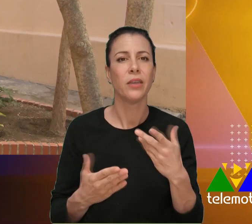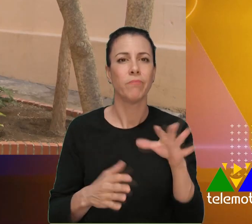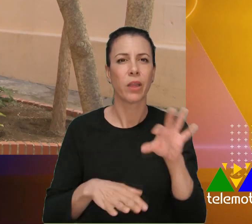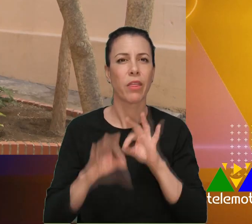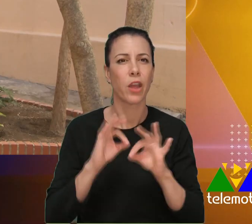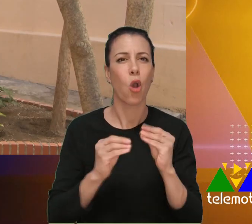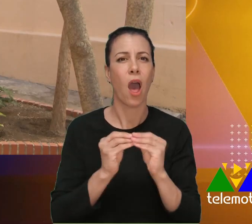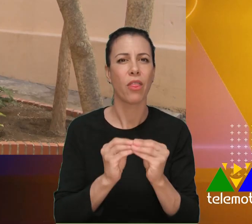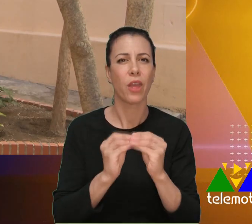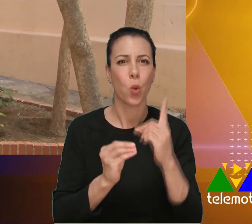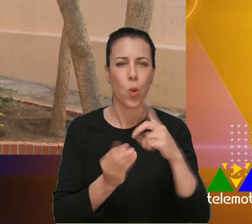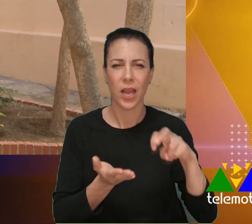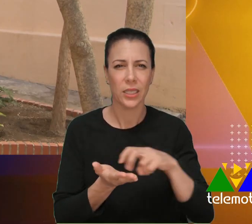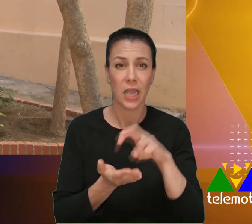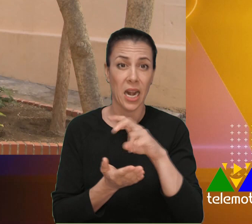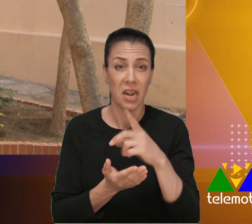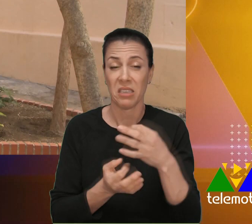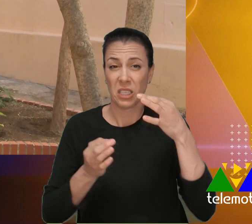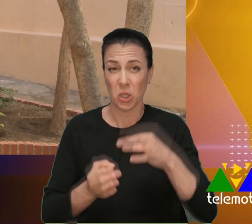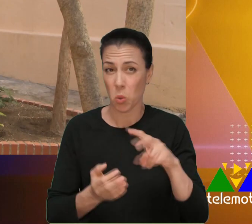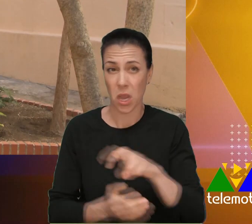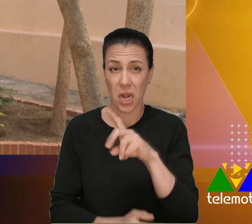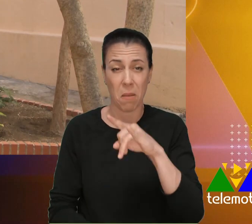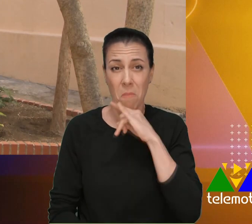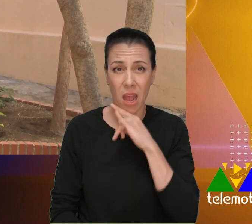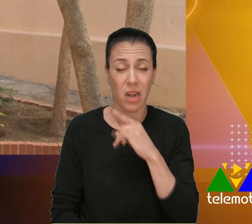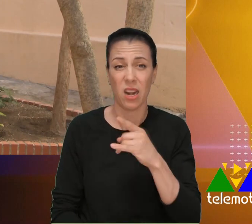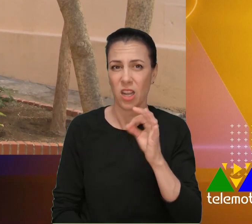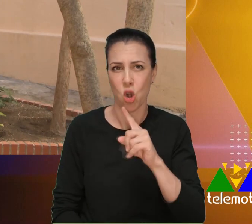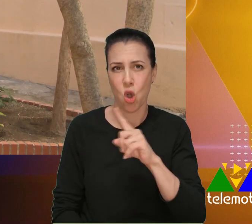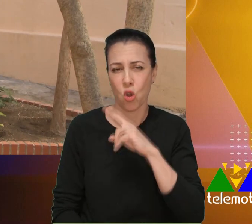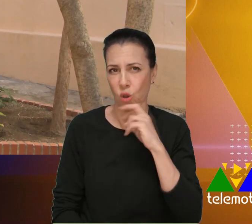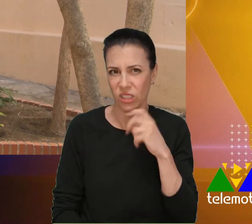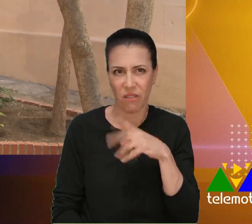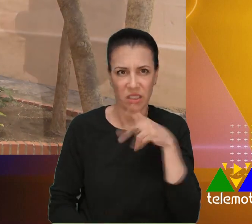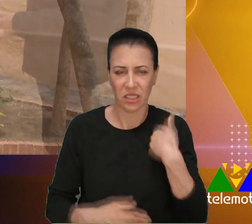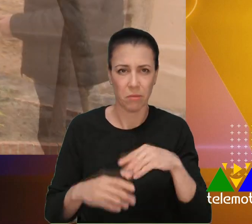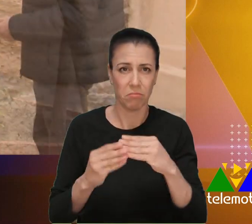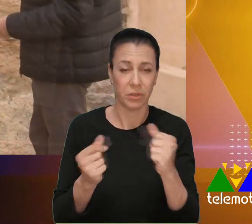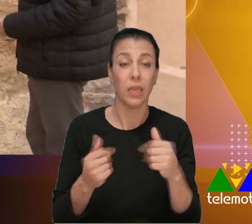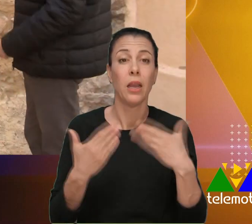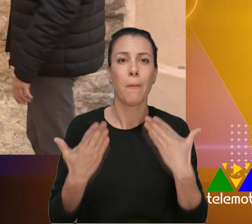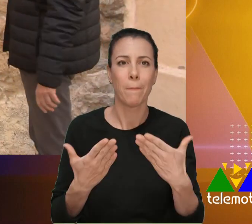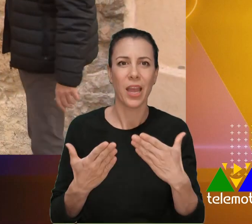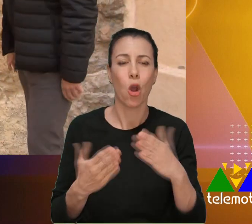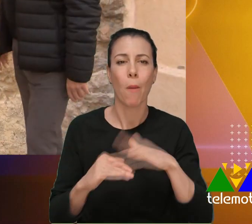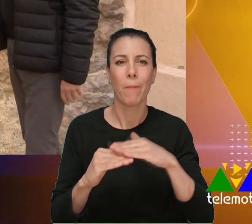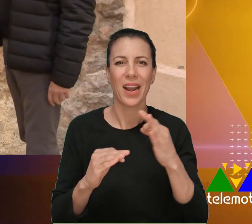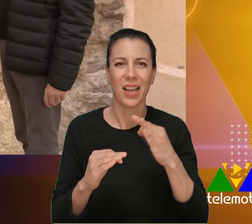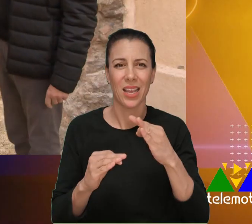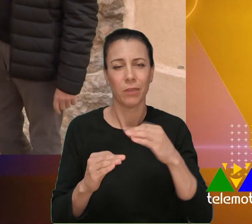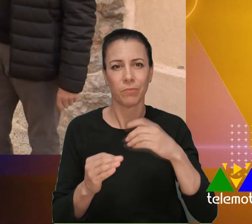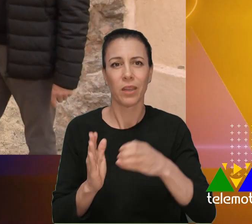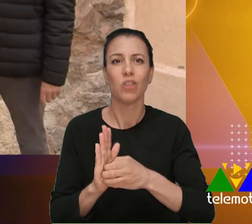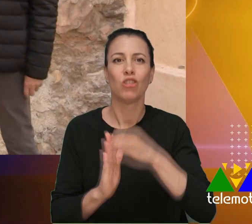escalera por aquí, que sería una mala escalera que no se ha conservado, que permitiera a los soldados acceder a la Torre de la Vela por el exterior de la